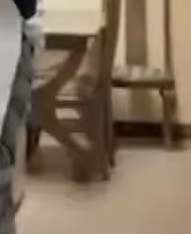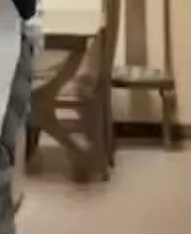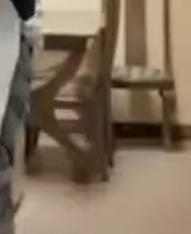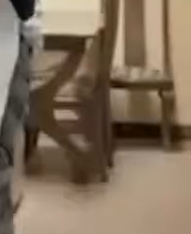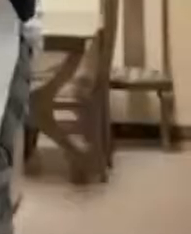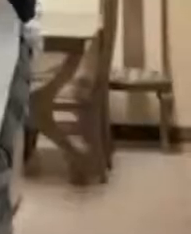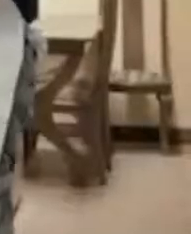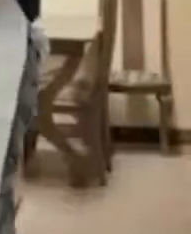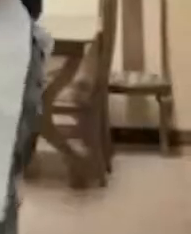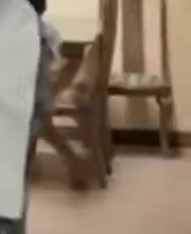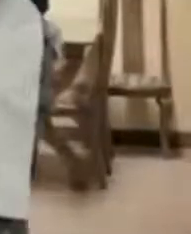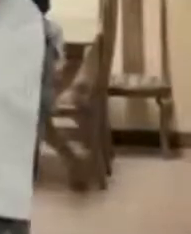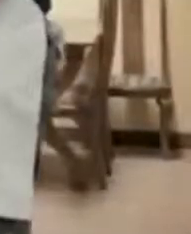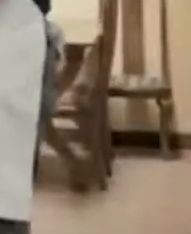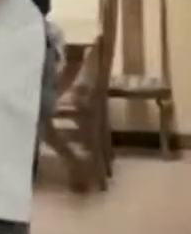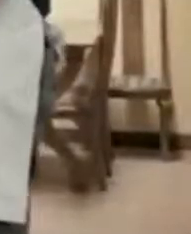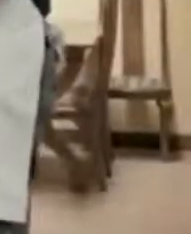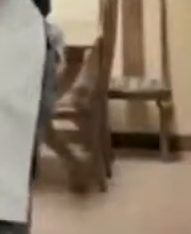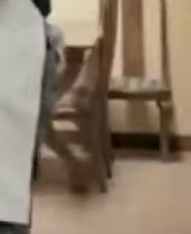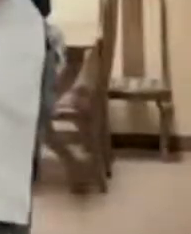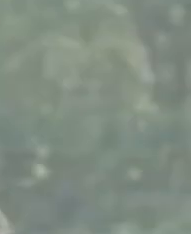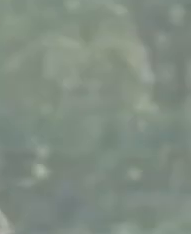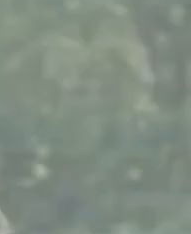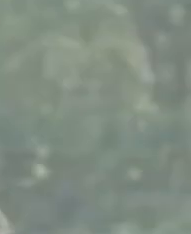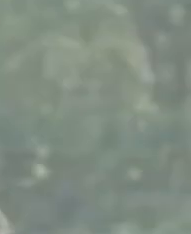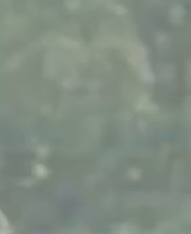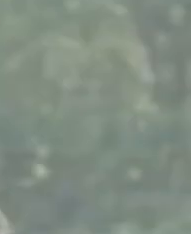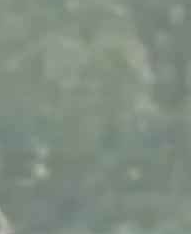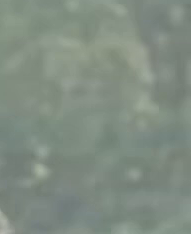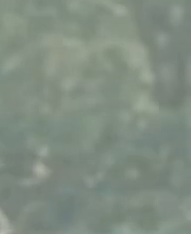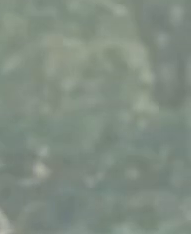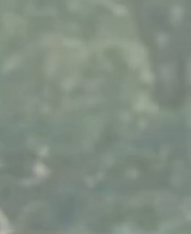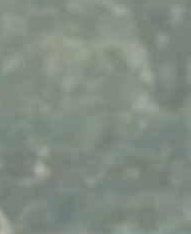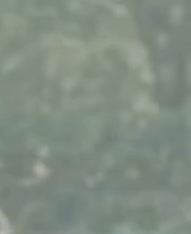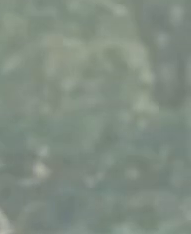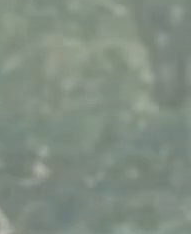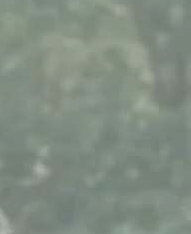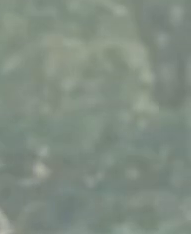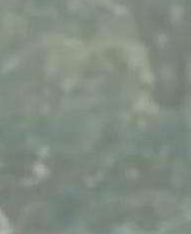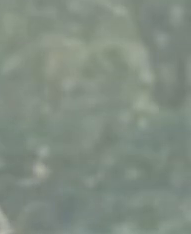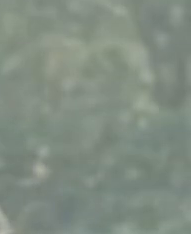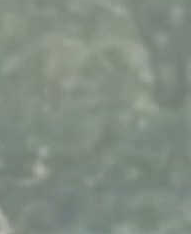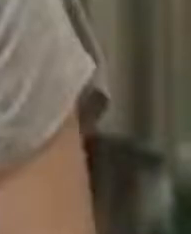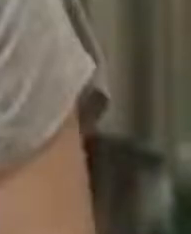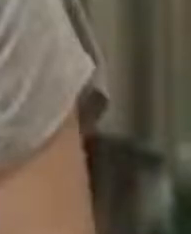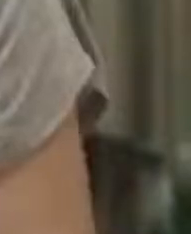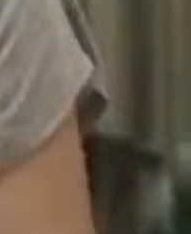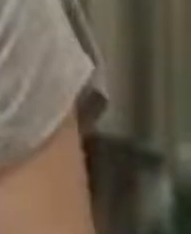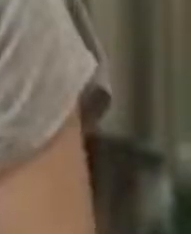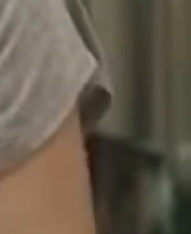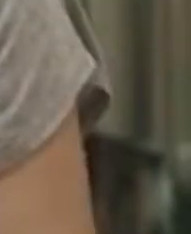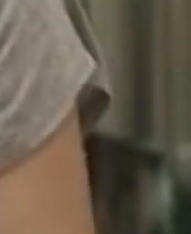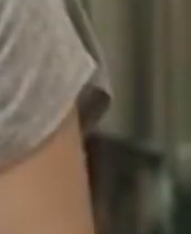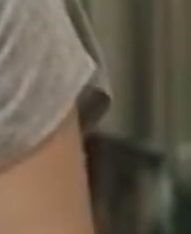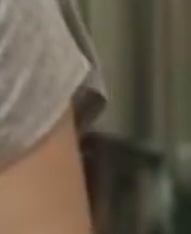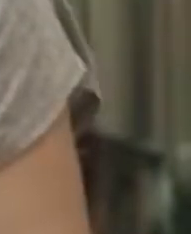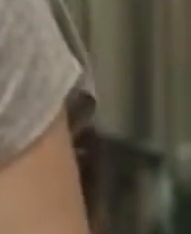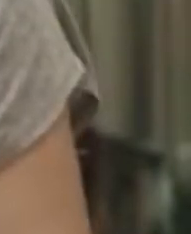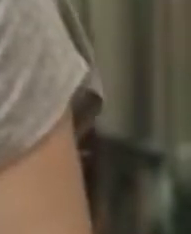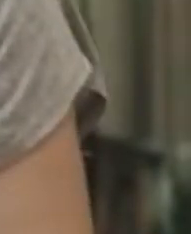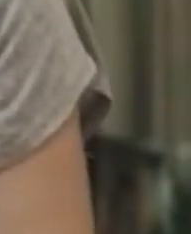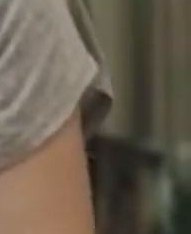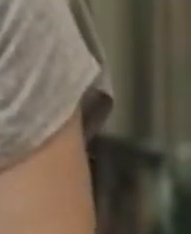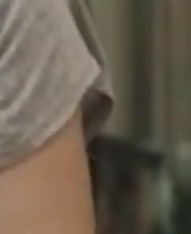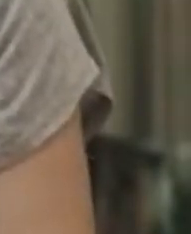la sensibilidad humana y a la esperanza. Mientras estaba embarazada, nunca supe que él era así. Lo que yo sospeché en